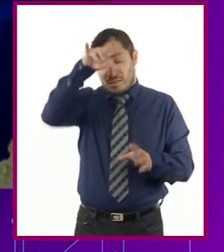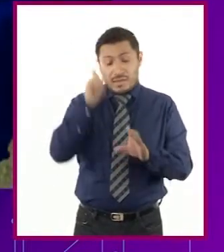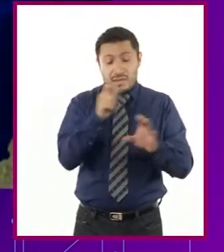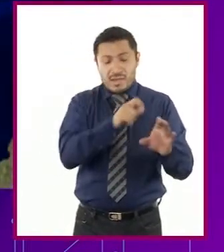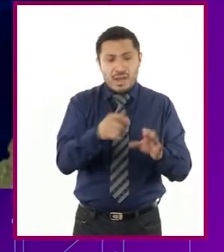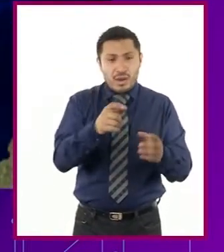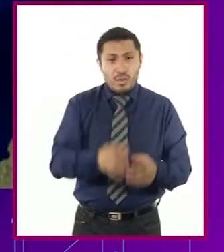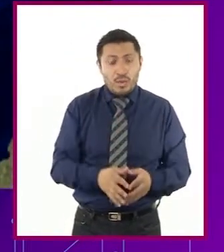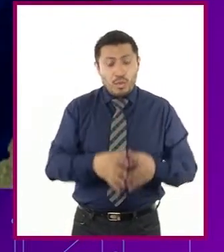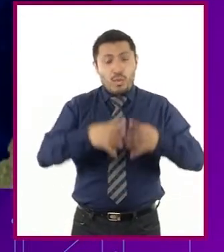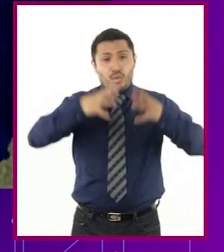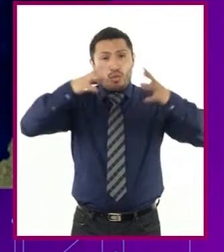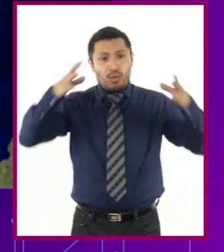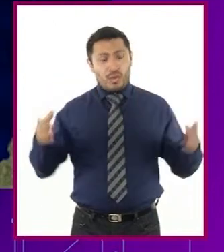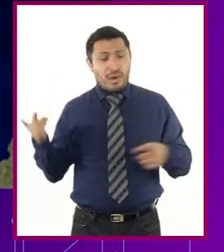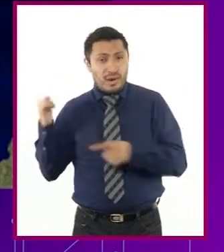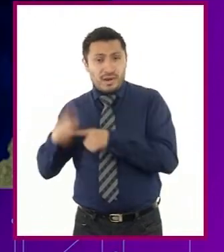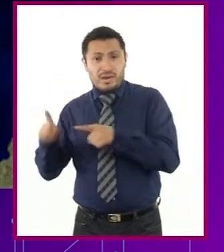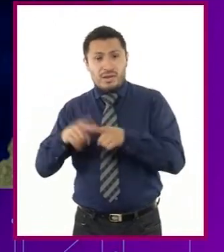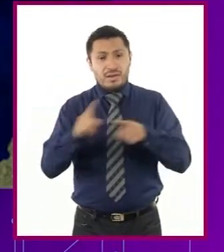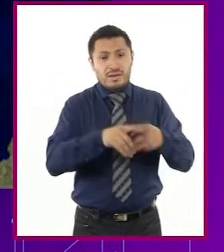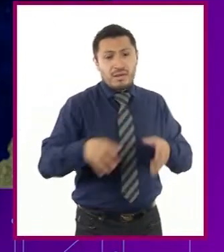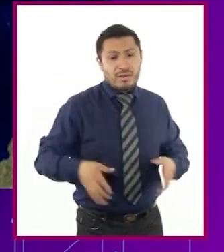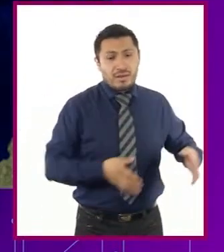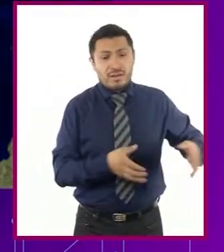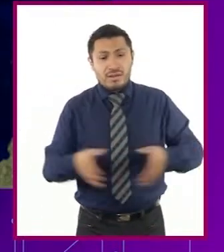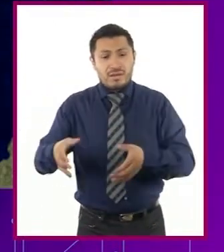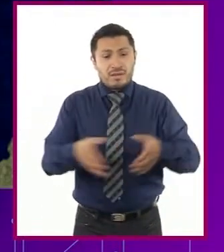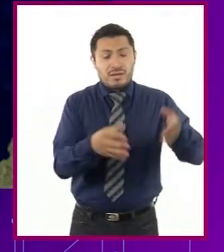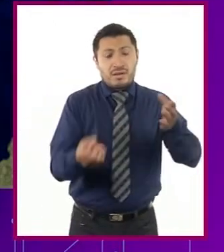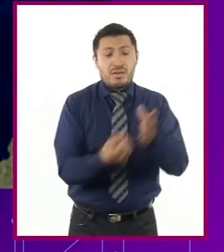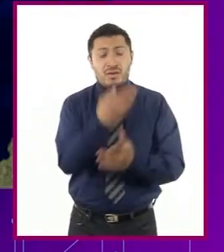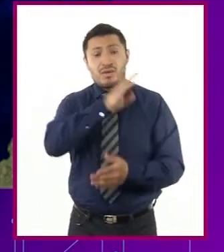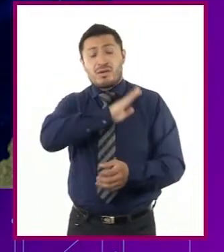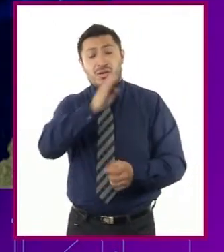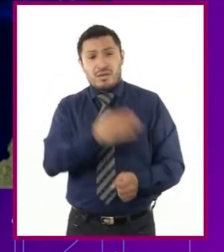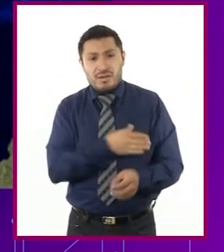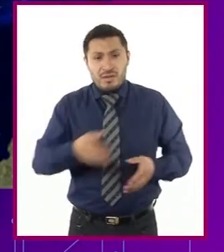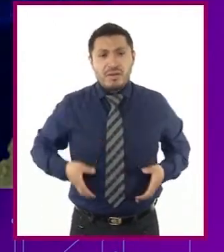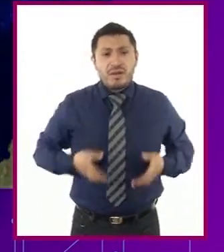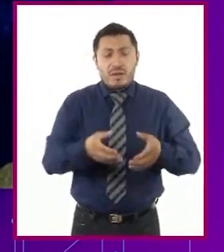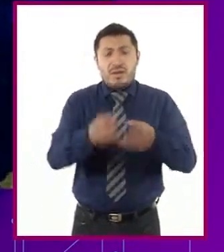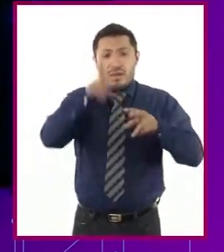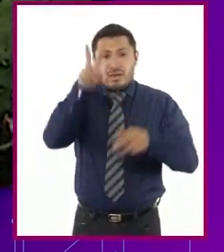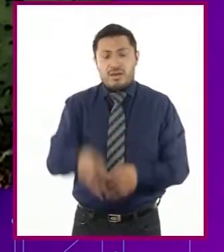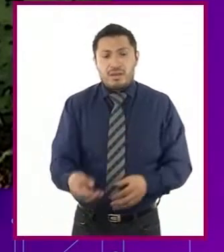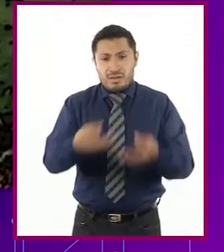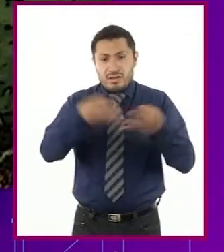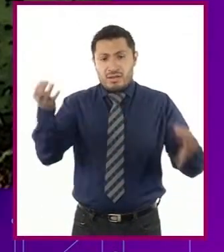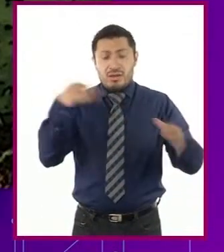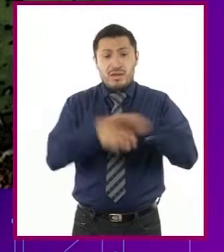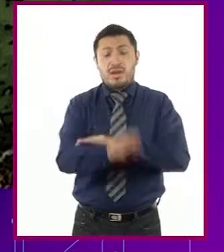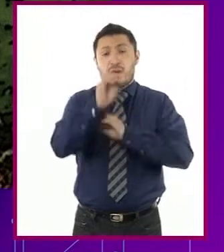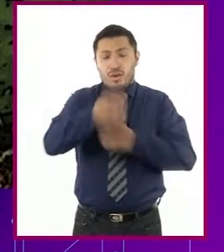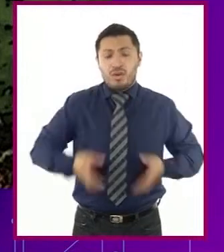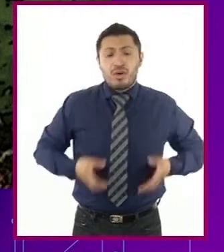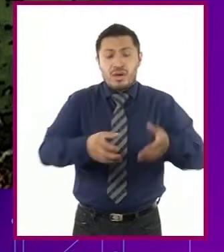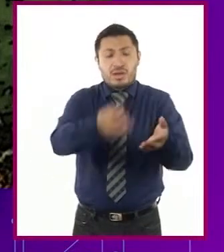crecieron y se diversificaron los caminos en la Nueva España. El Camino Real de Tierra Adentro, o Camino de la